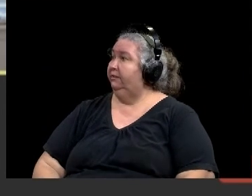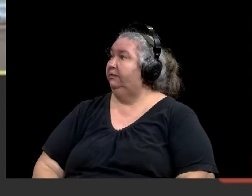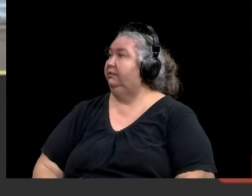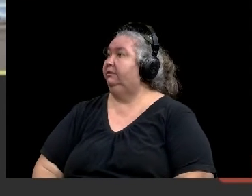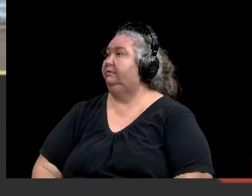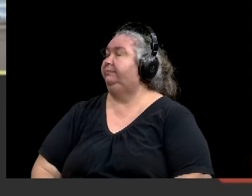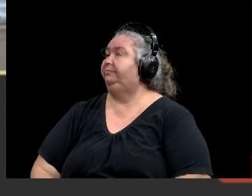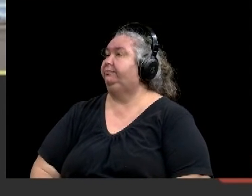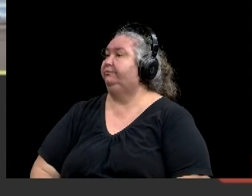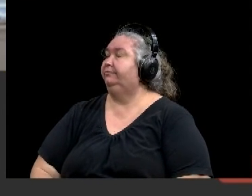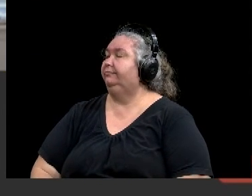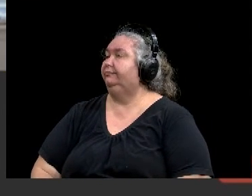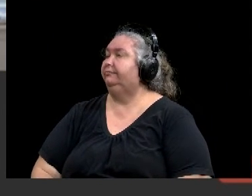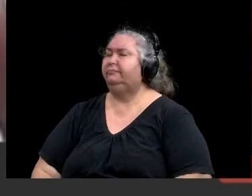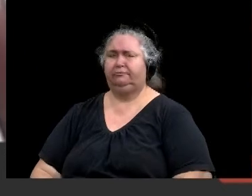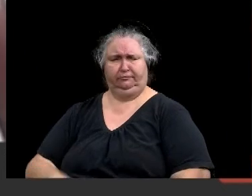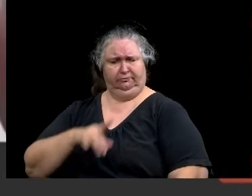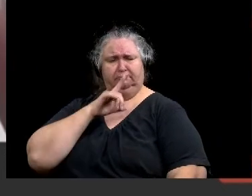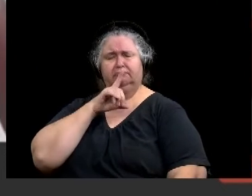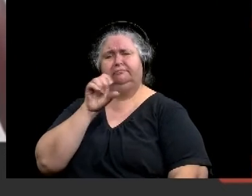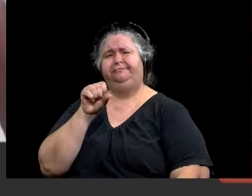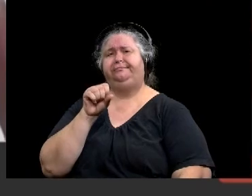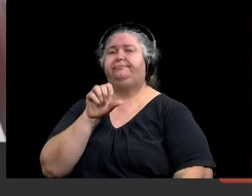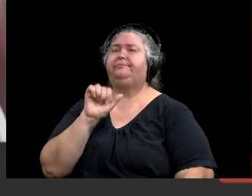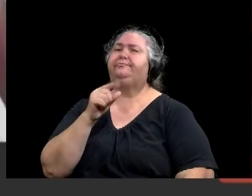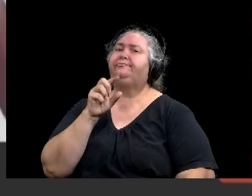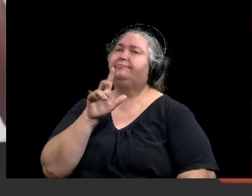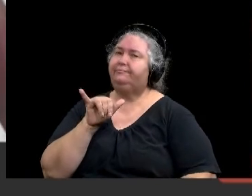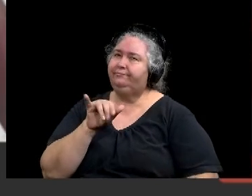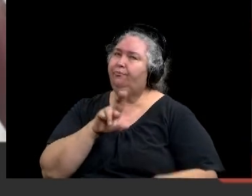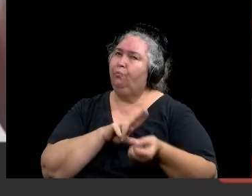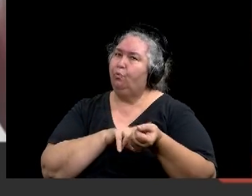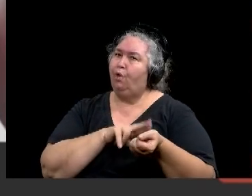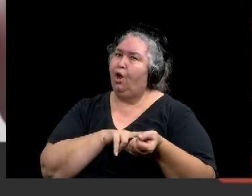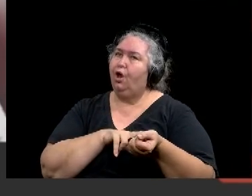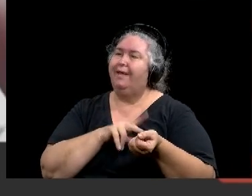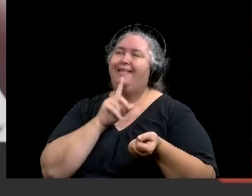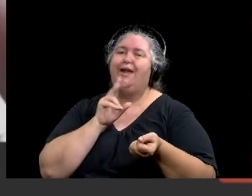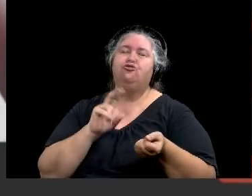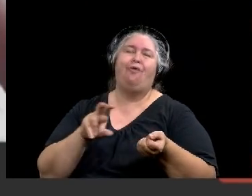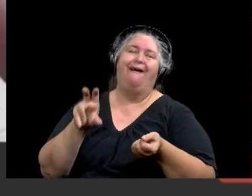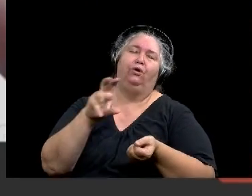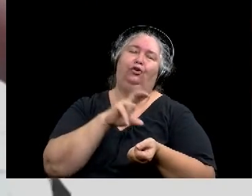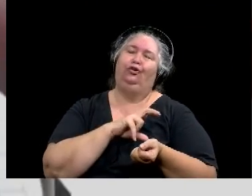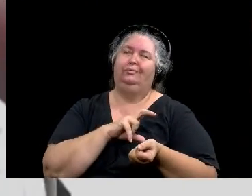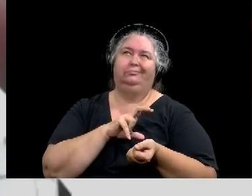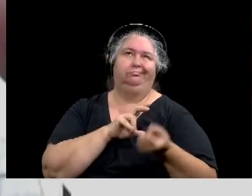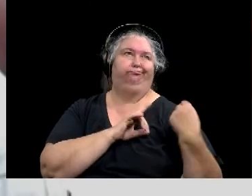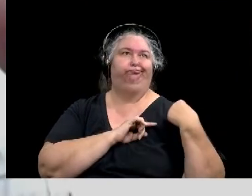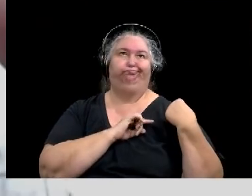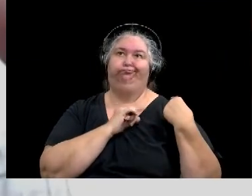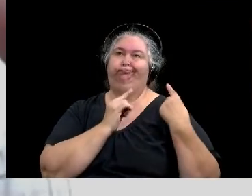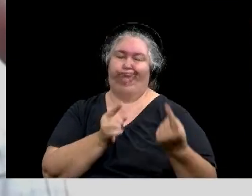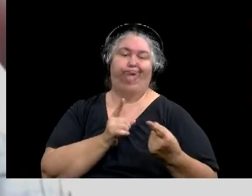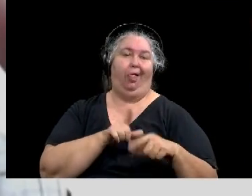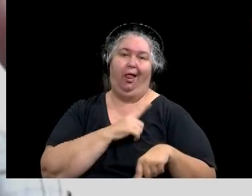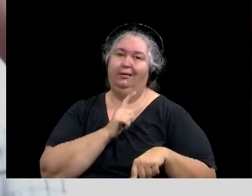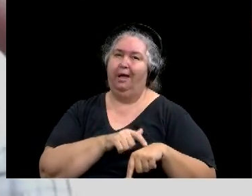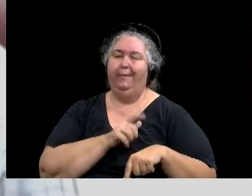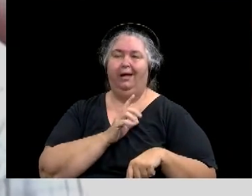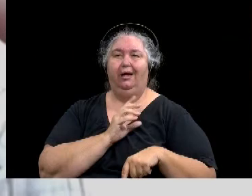mismo con sus hospitales así es que agencias enfermes